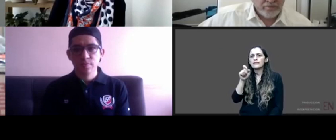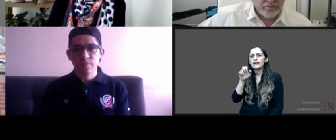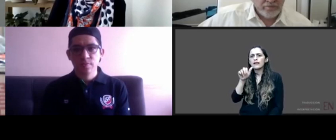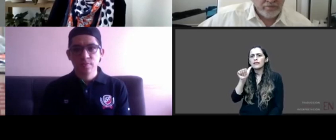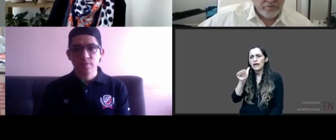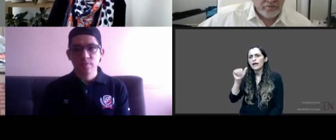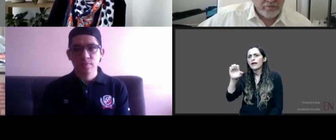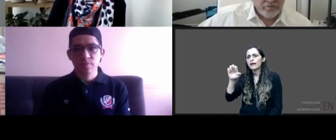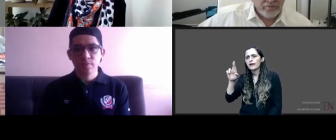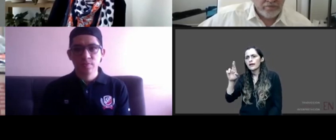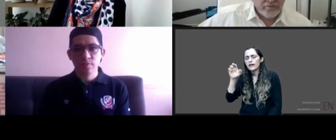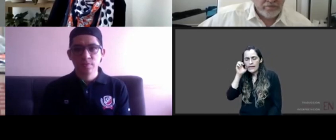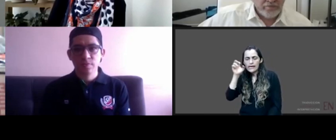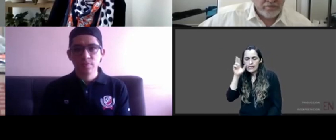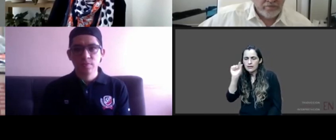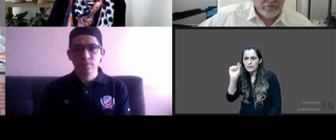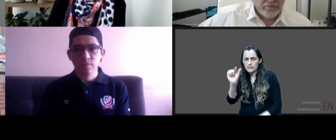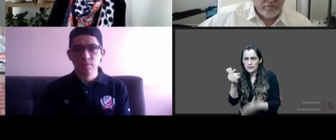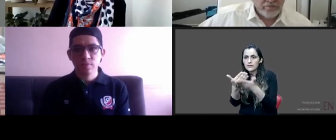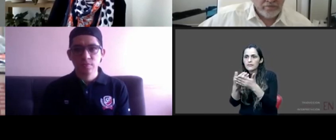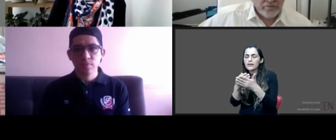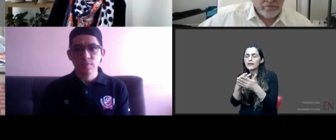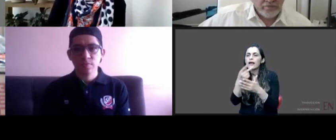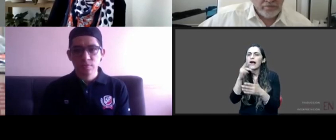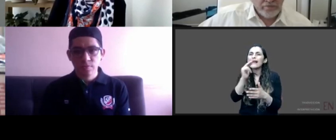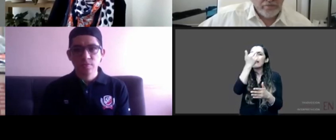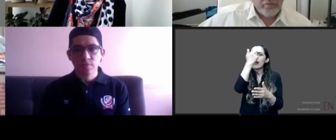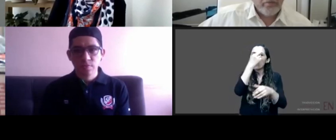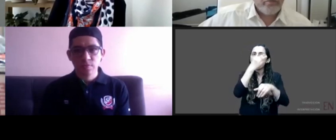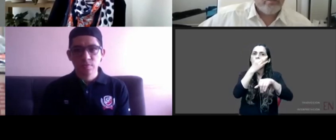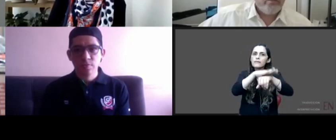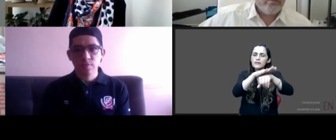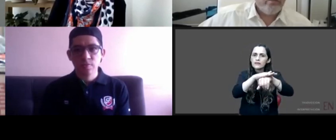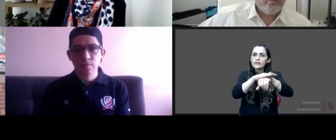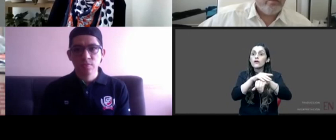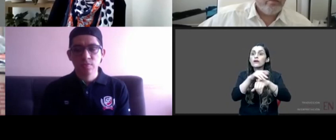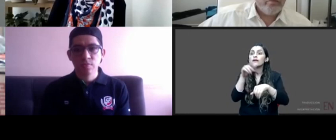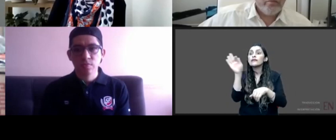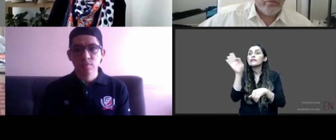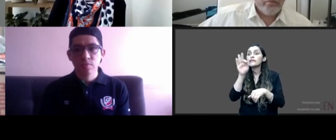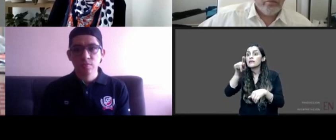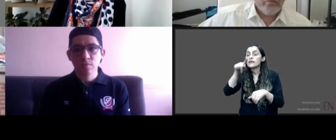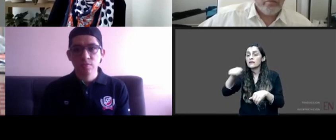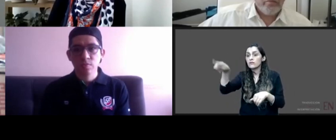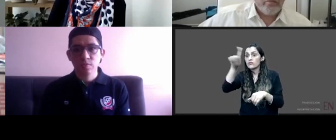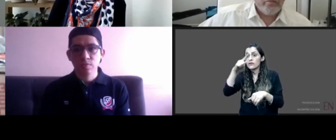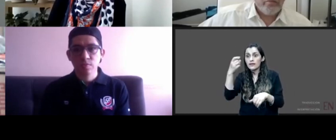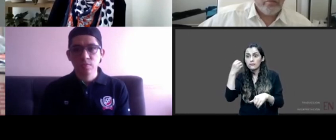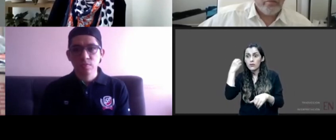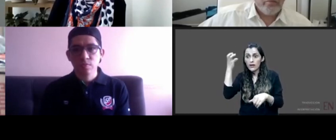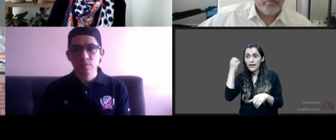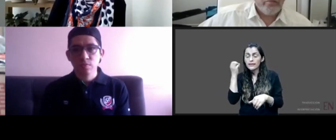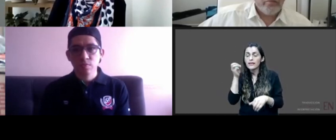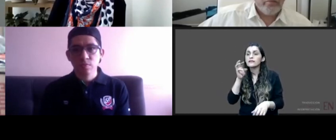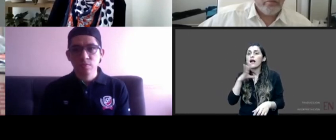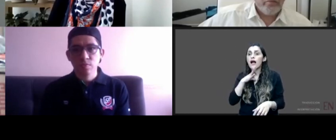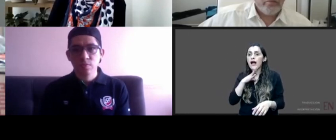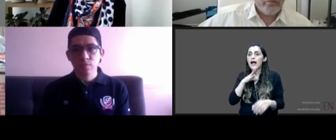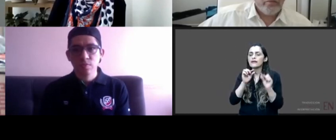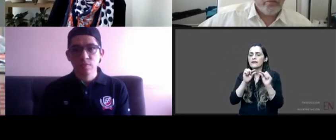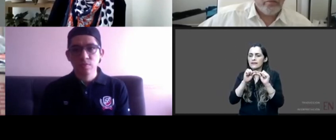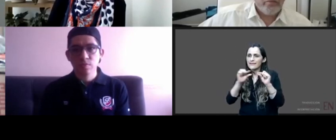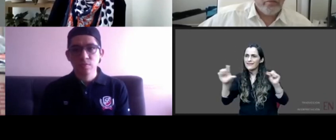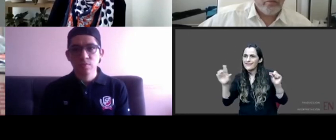recordamos que las herramientas, presentaciones, ligas y datos de contacto que nos compartan las y los ponentes van a estar disponibles en